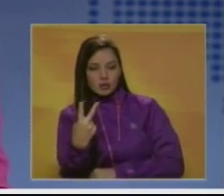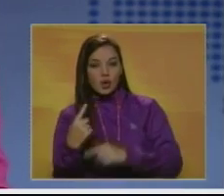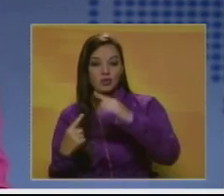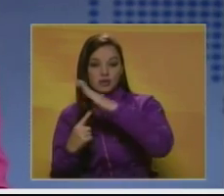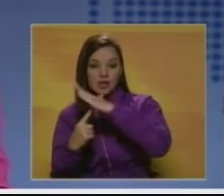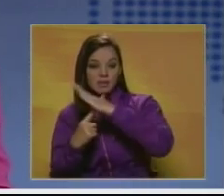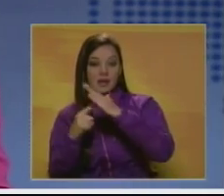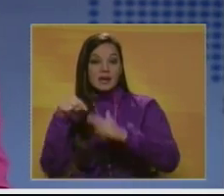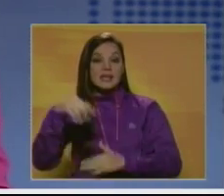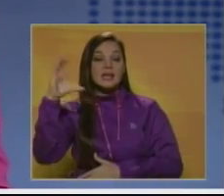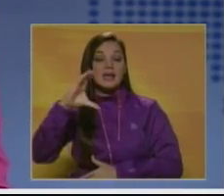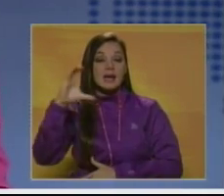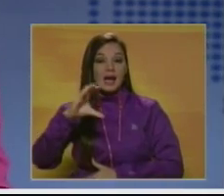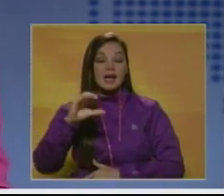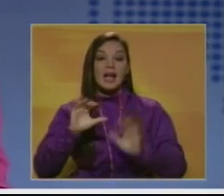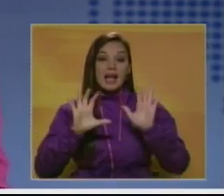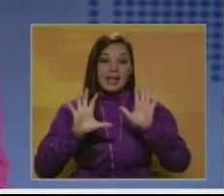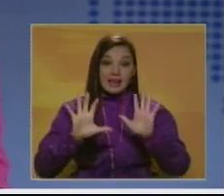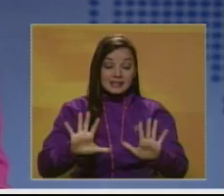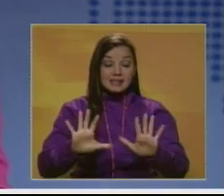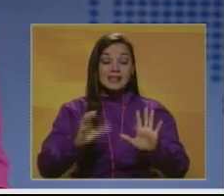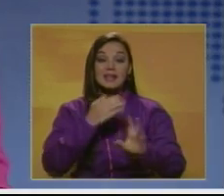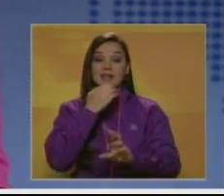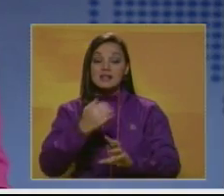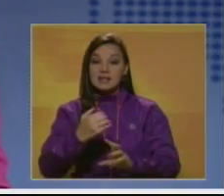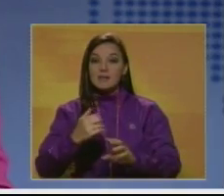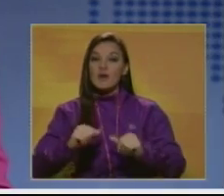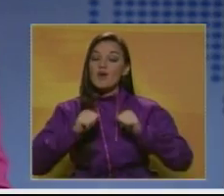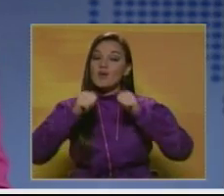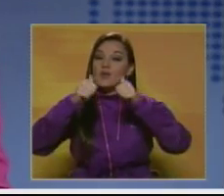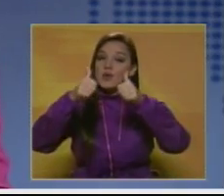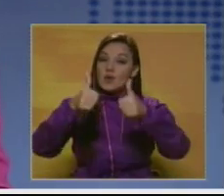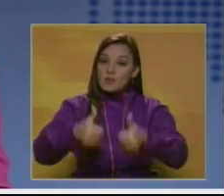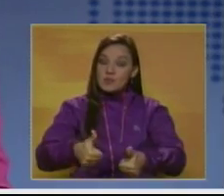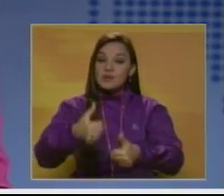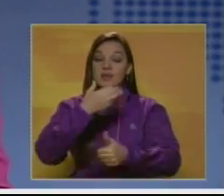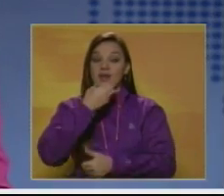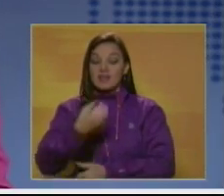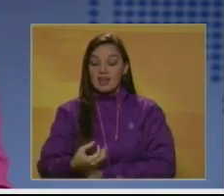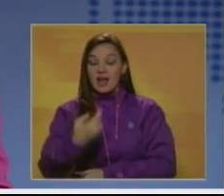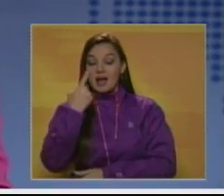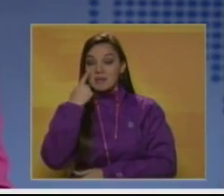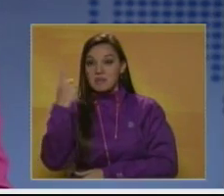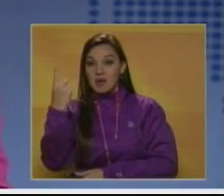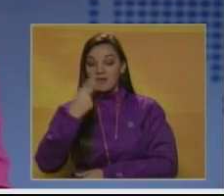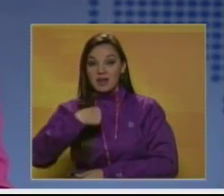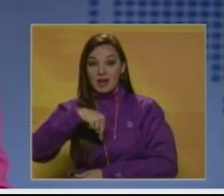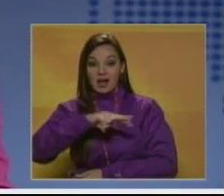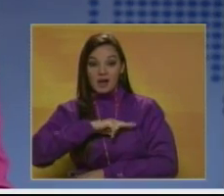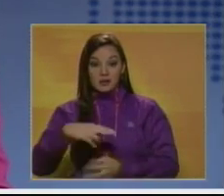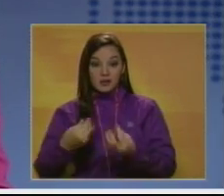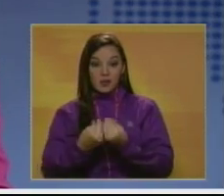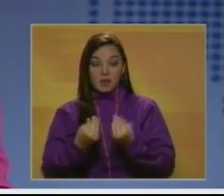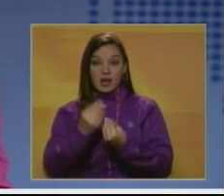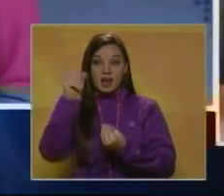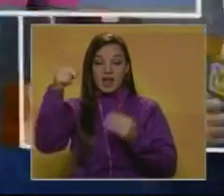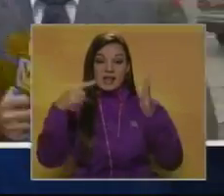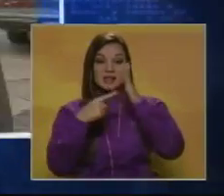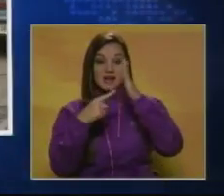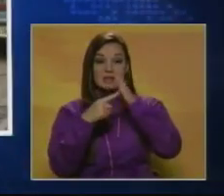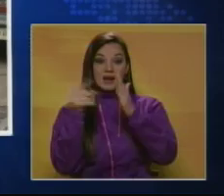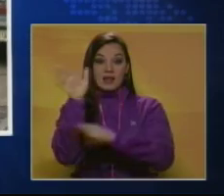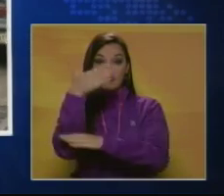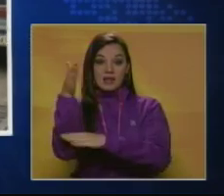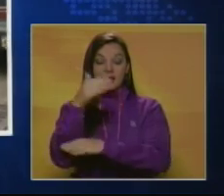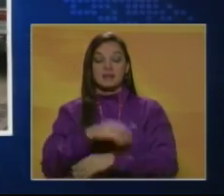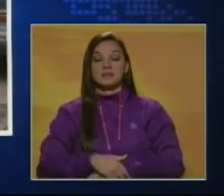desde el pasado 10 de diciembre cuando comenzó el operativo navideño. Santiago Gutiérrez nos trae los detalles desde el terminal de La Bandera. Lo escuchamos.